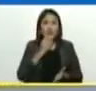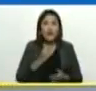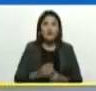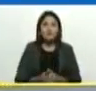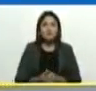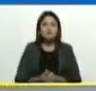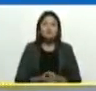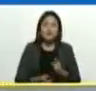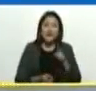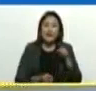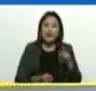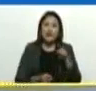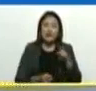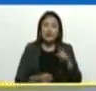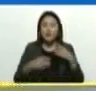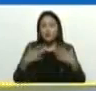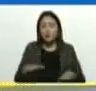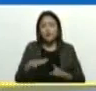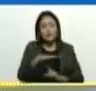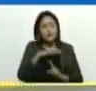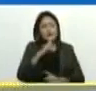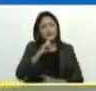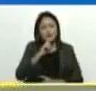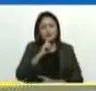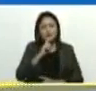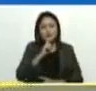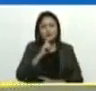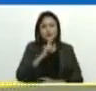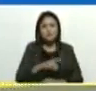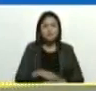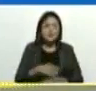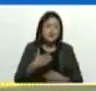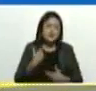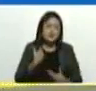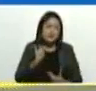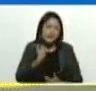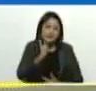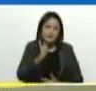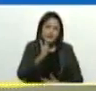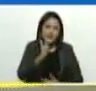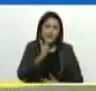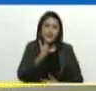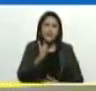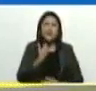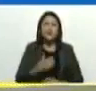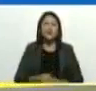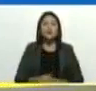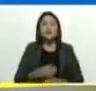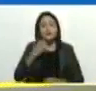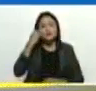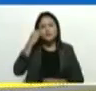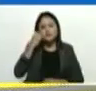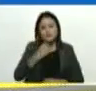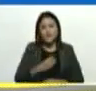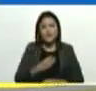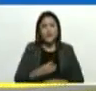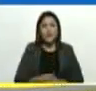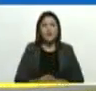esos momentos tan difíciles para la salud del líder histórico de la Revolución Cubana.